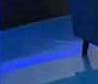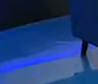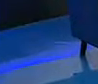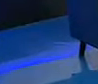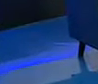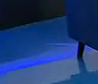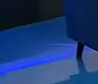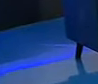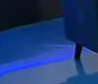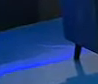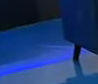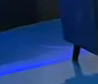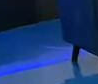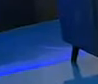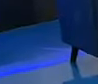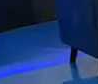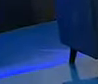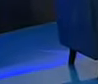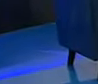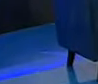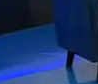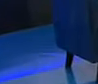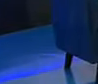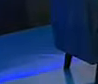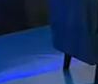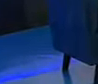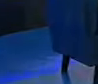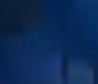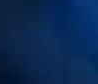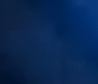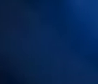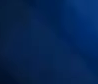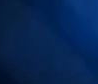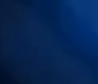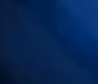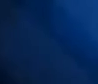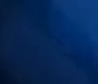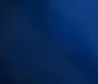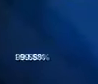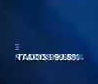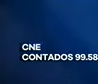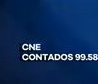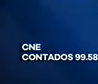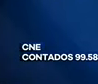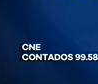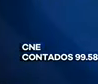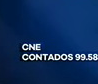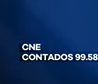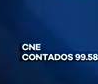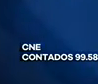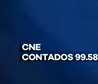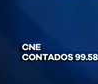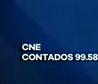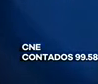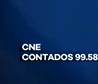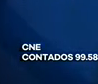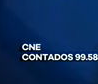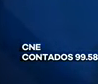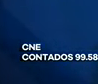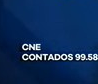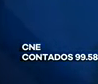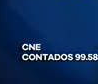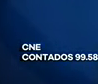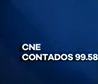Pavón, bienvenida. ¿Cómo estamos? Muchísimas gracias. Buenos días. Un placer poder compartir contigo y con la audiencia. Sin